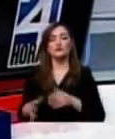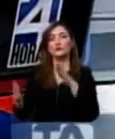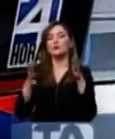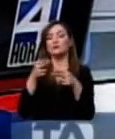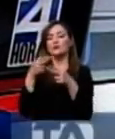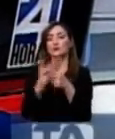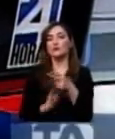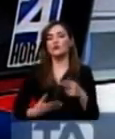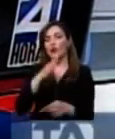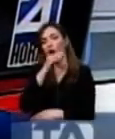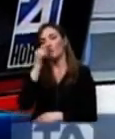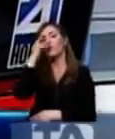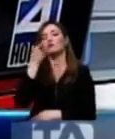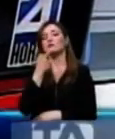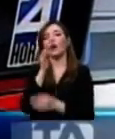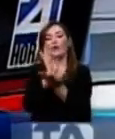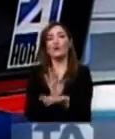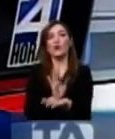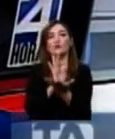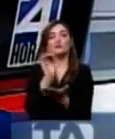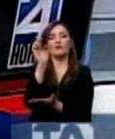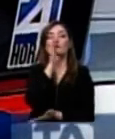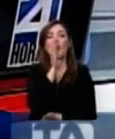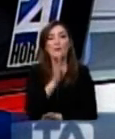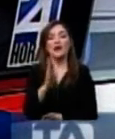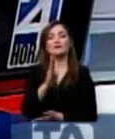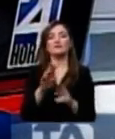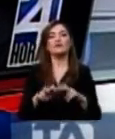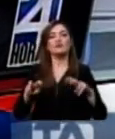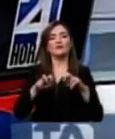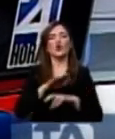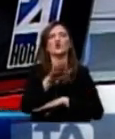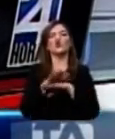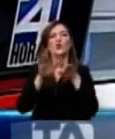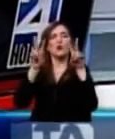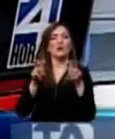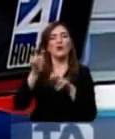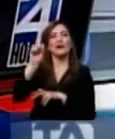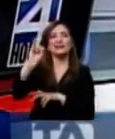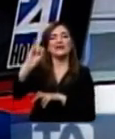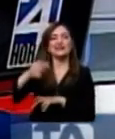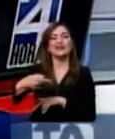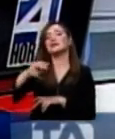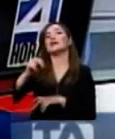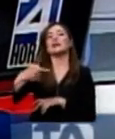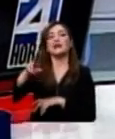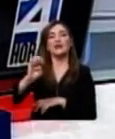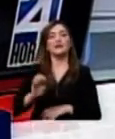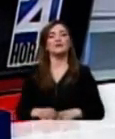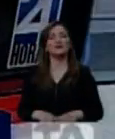el ex presidente rafael correa rindió versión desde bélgica en las investigaciones por el caso singer daniela valencia